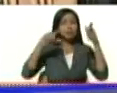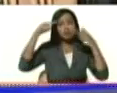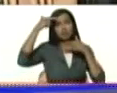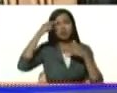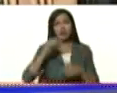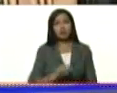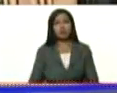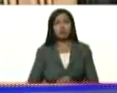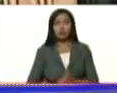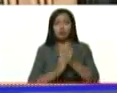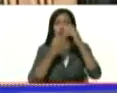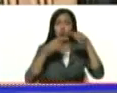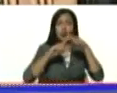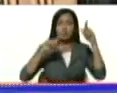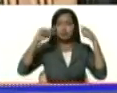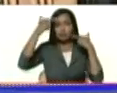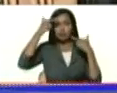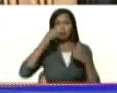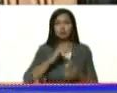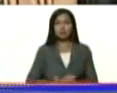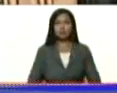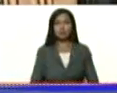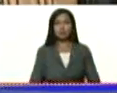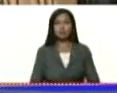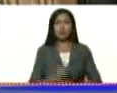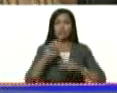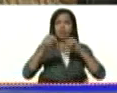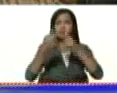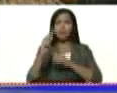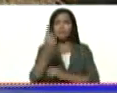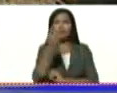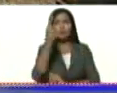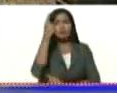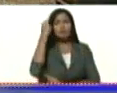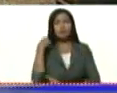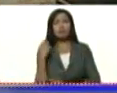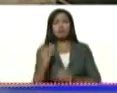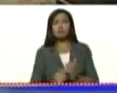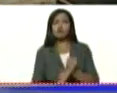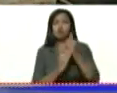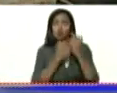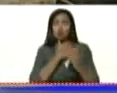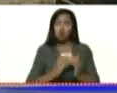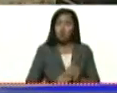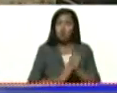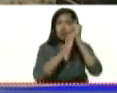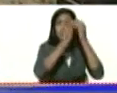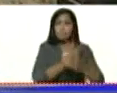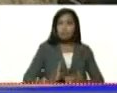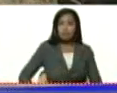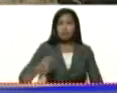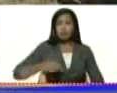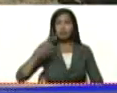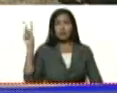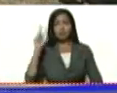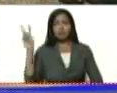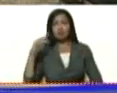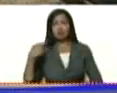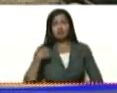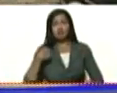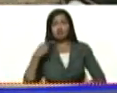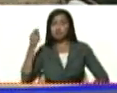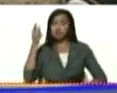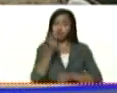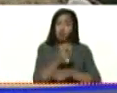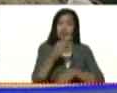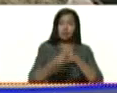nuestro comandante Chávez. Y luego, desde el primer día que me tocó asumir la presidencia de la República por